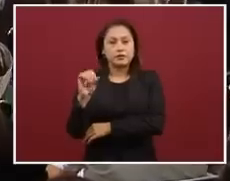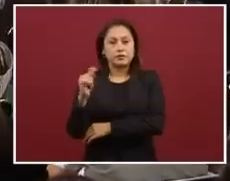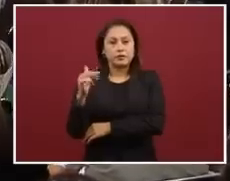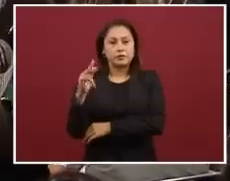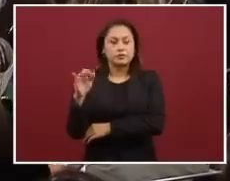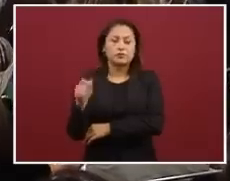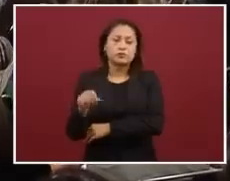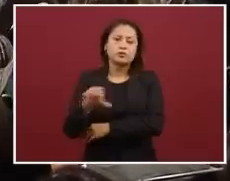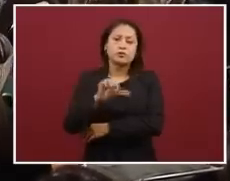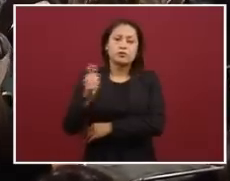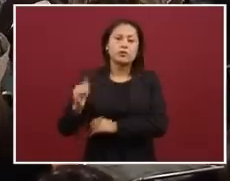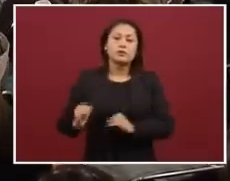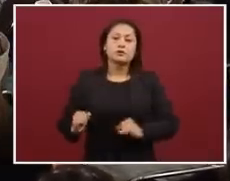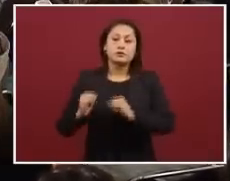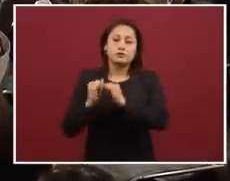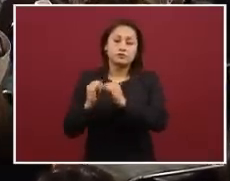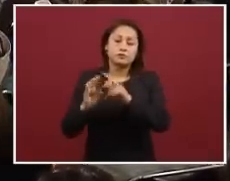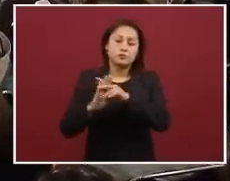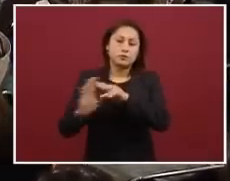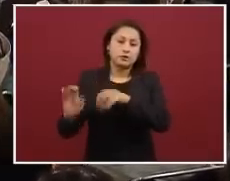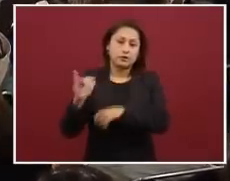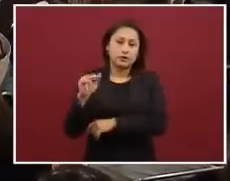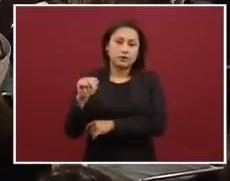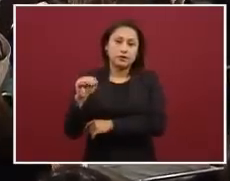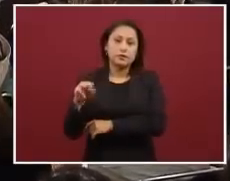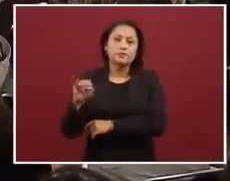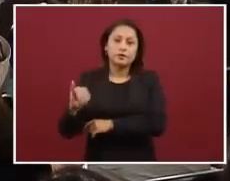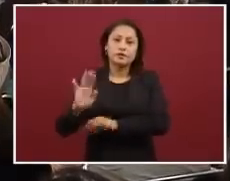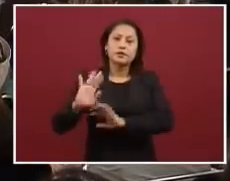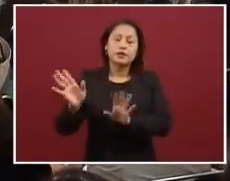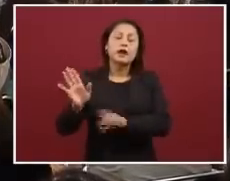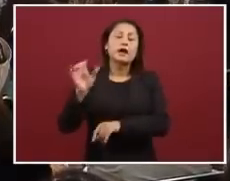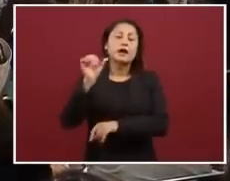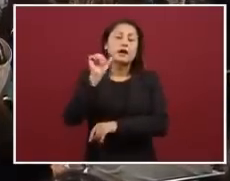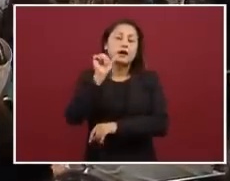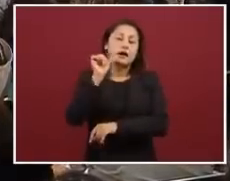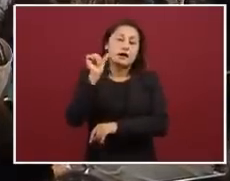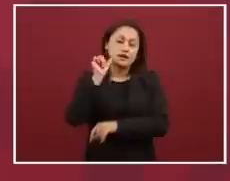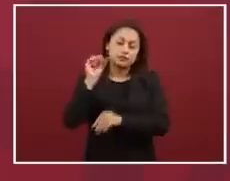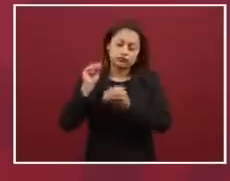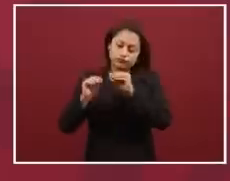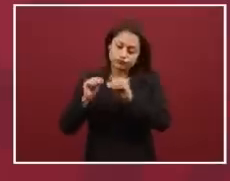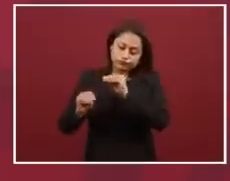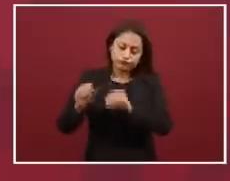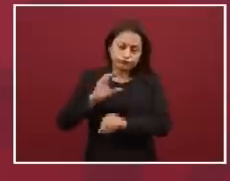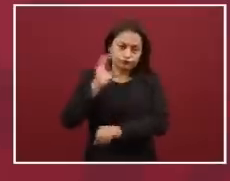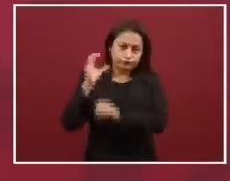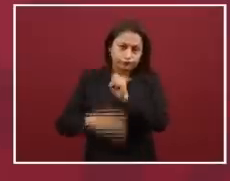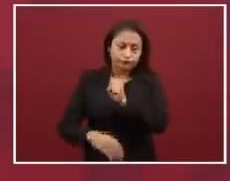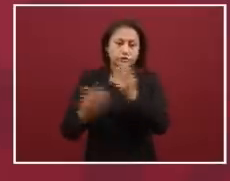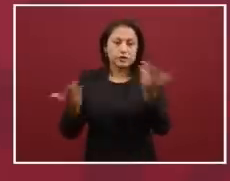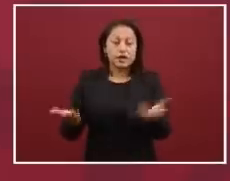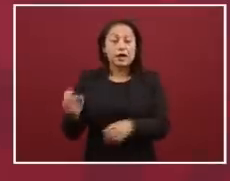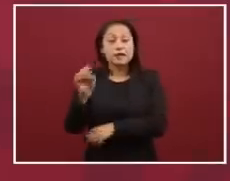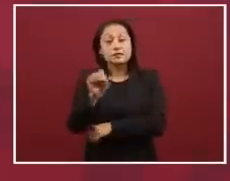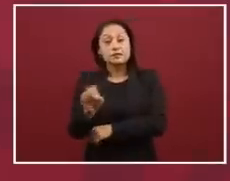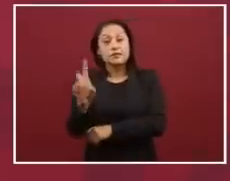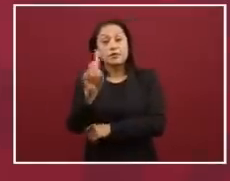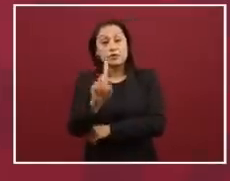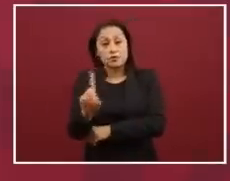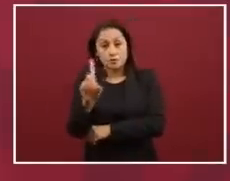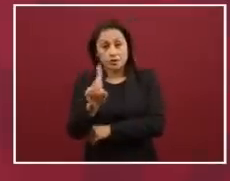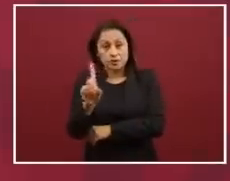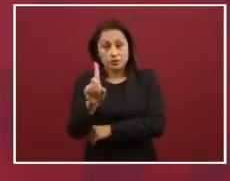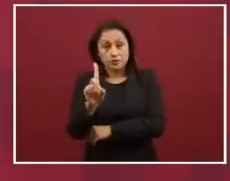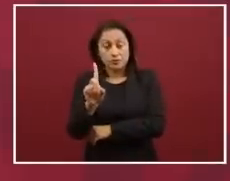Migración, ya terminó su plan. El día de mañana, sábado y domingo, van a entrar en